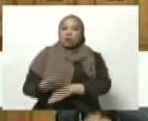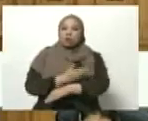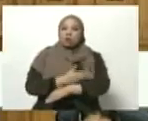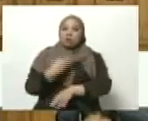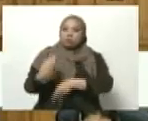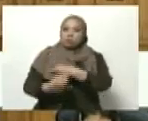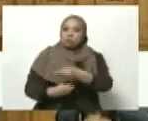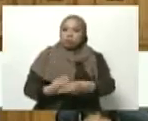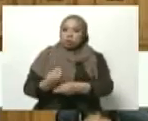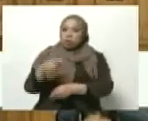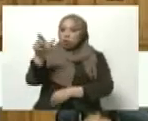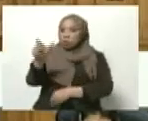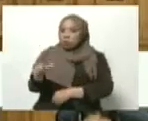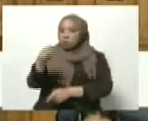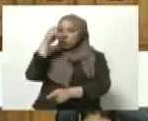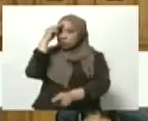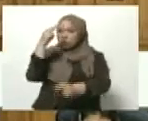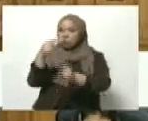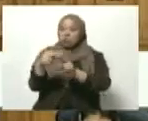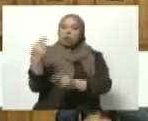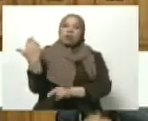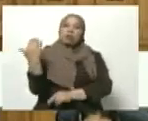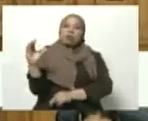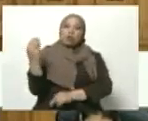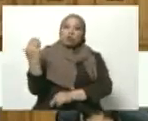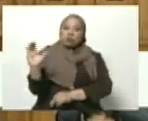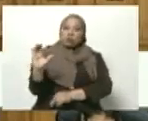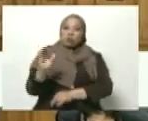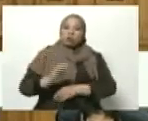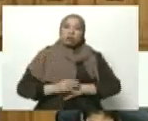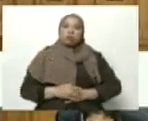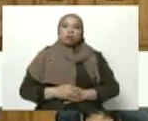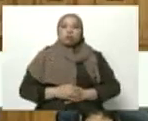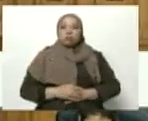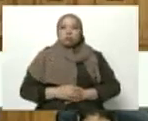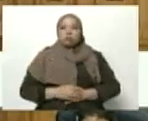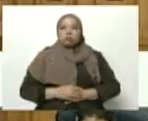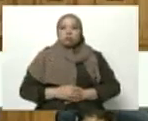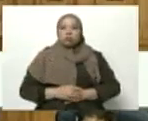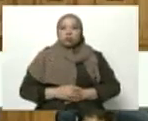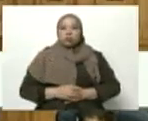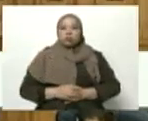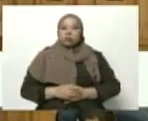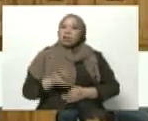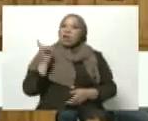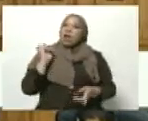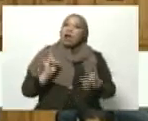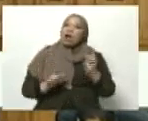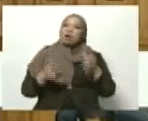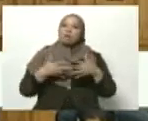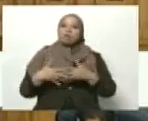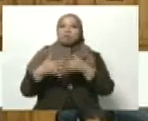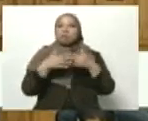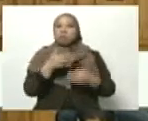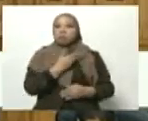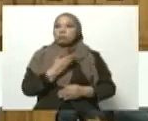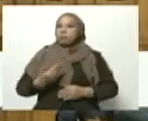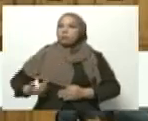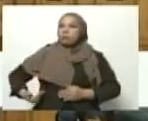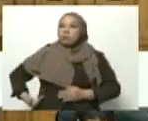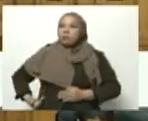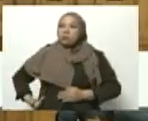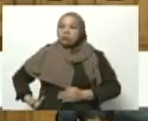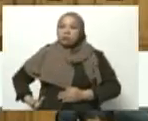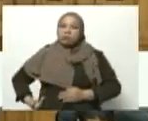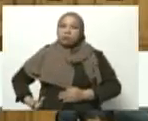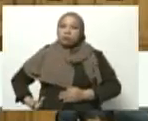caballeros honorables. Los mercenarios colombianos que están en Haití y ahora algunos en Estados Unidos presos. Para